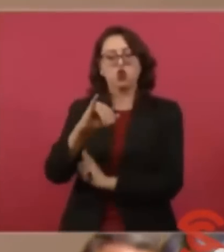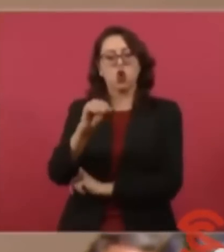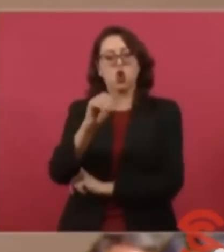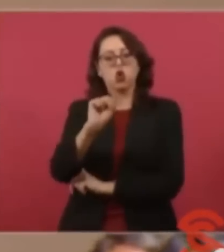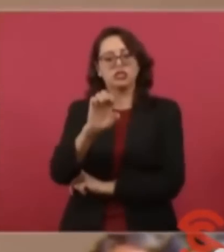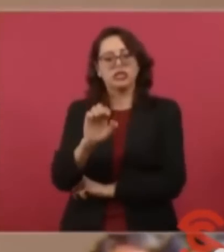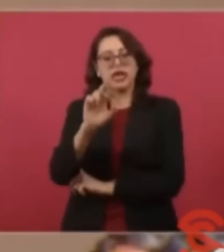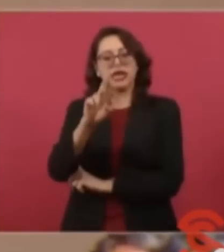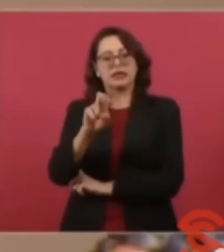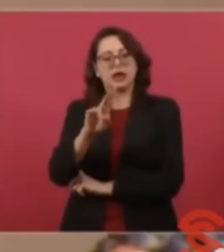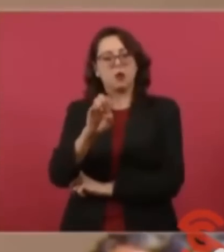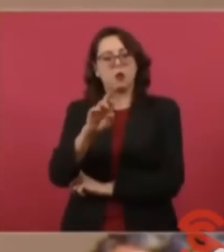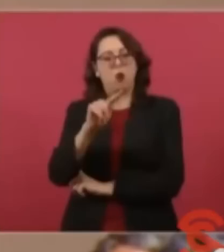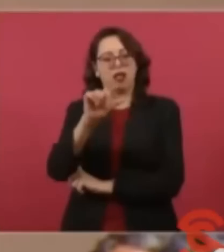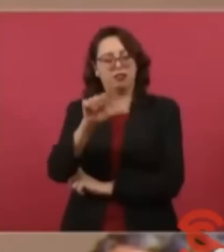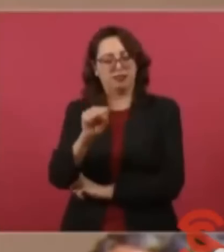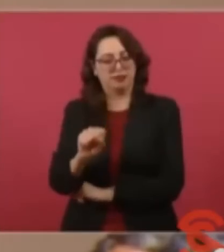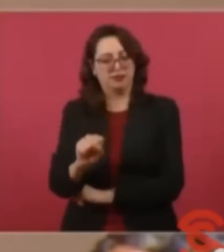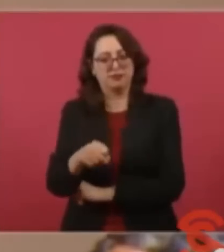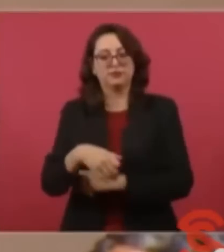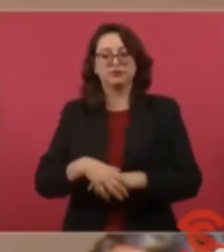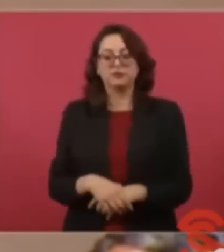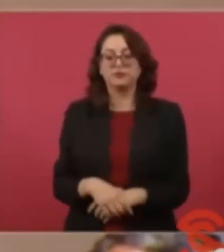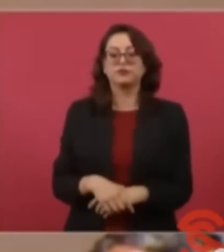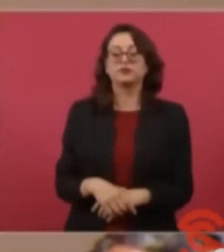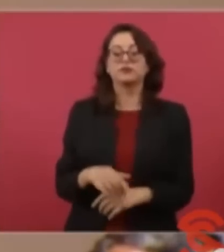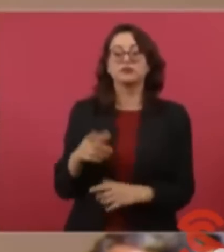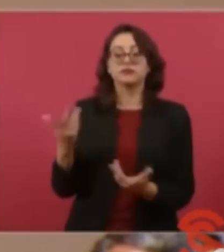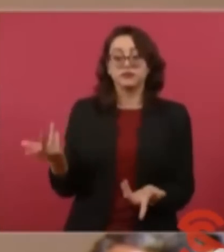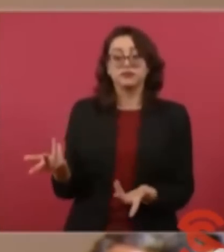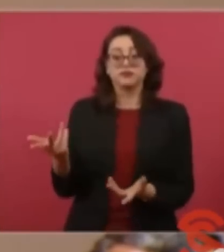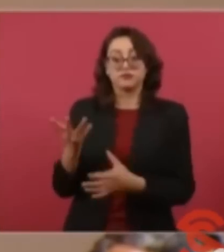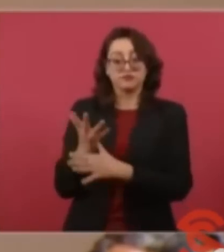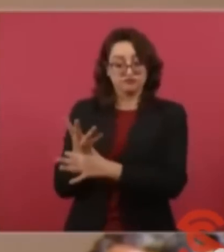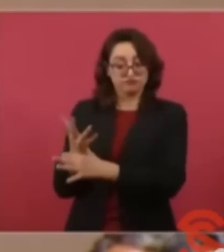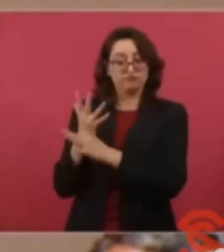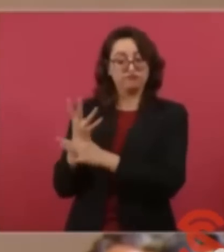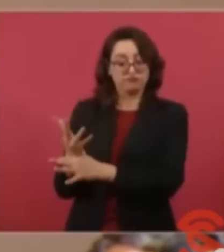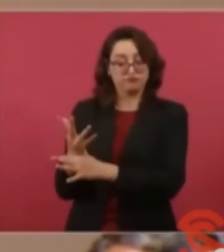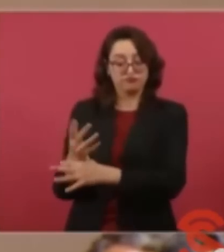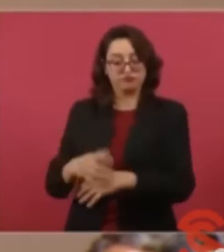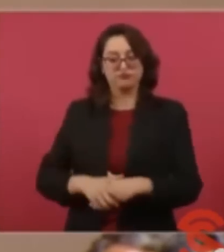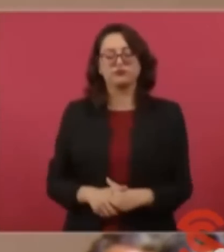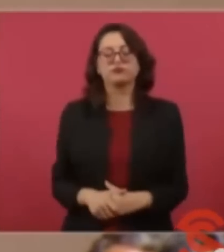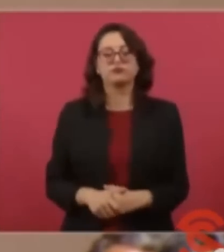Y en ese entonces el maestro Revueltas escribió un ensayo